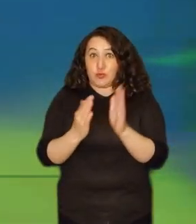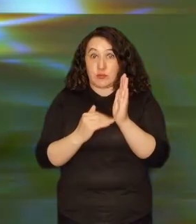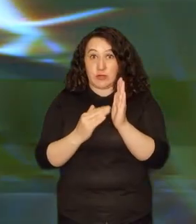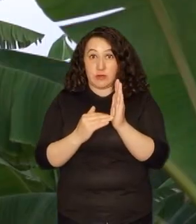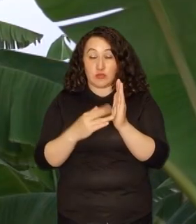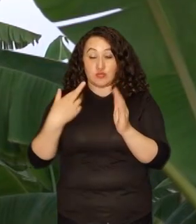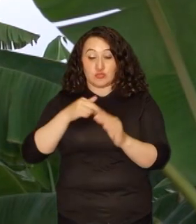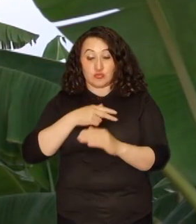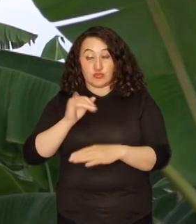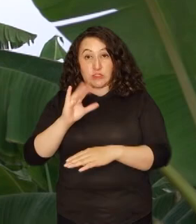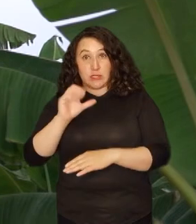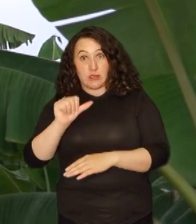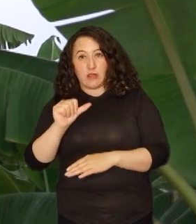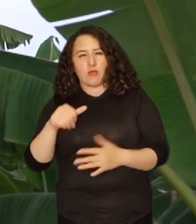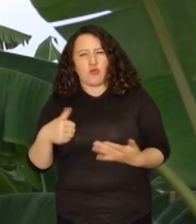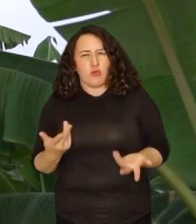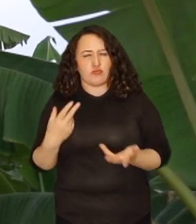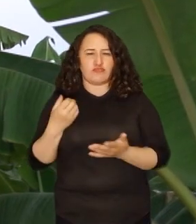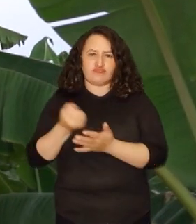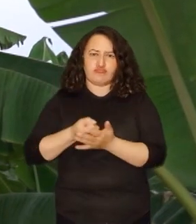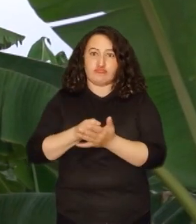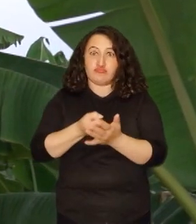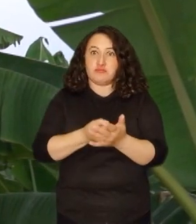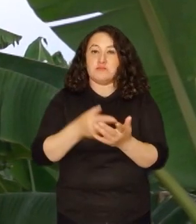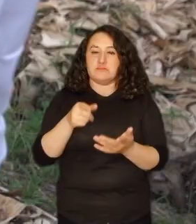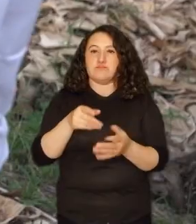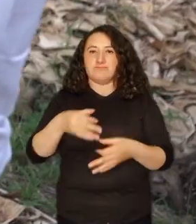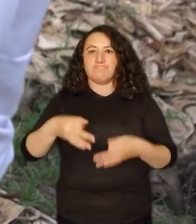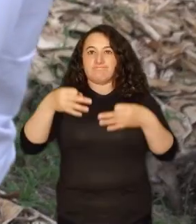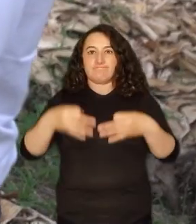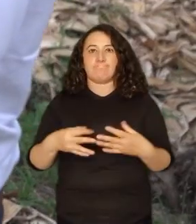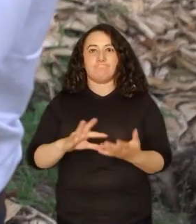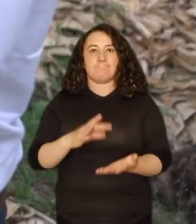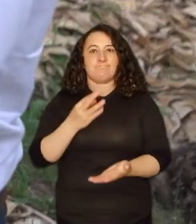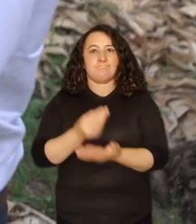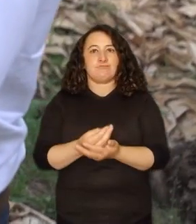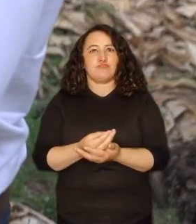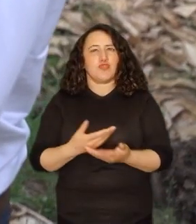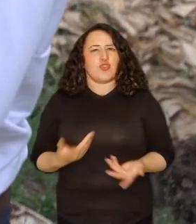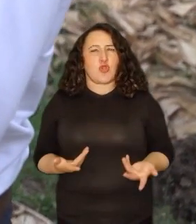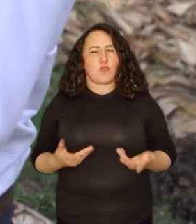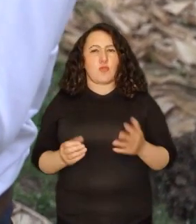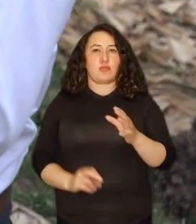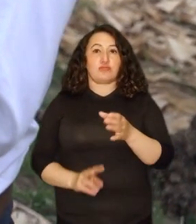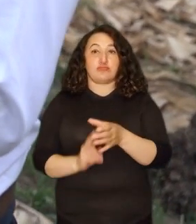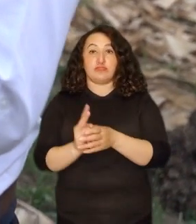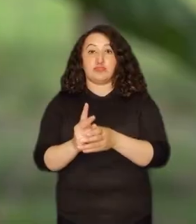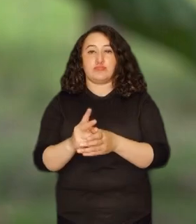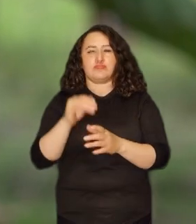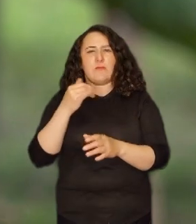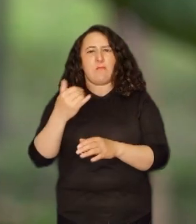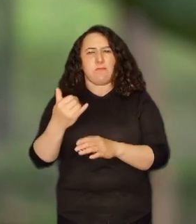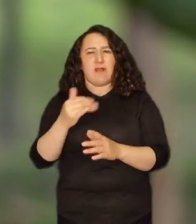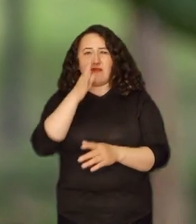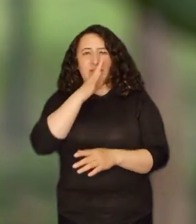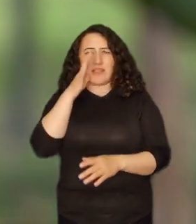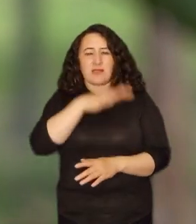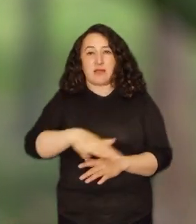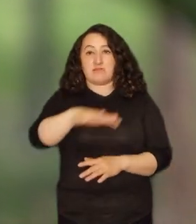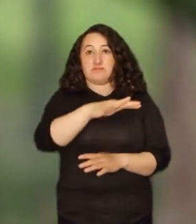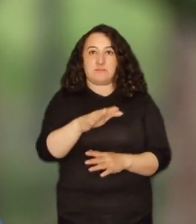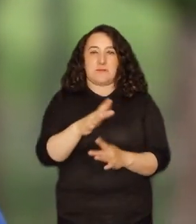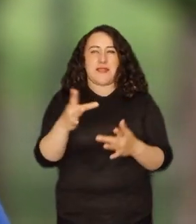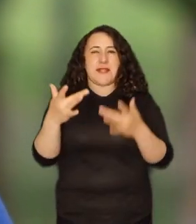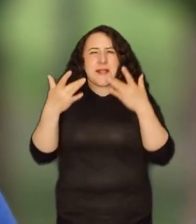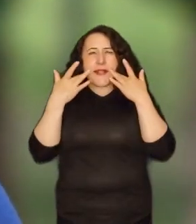plátano. Nosotros desde el instituto hemos tratado de garantizar de que cuando esta plántula llegue a una